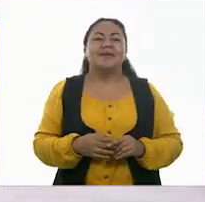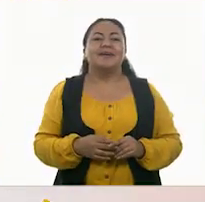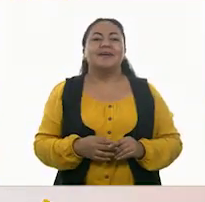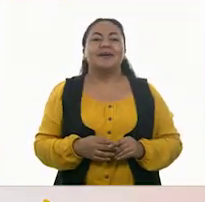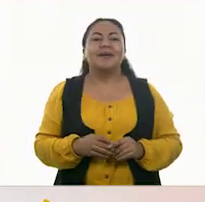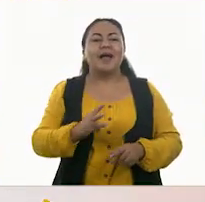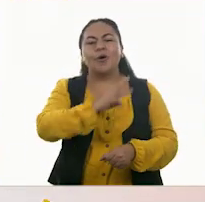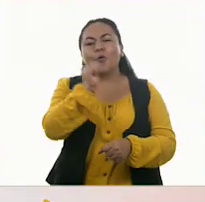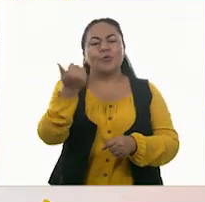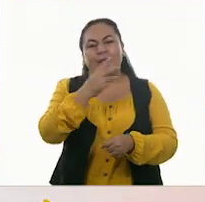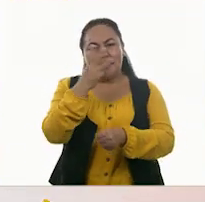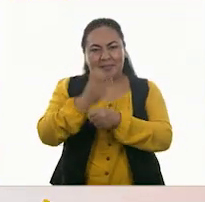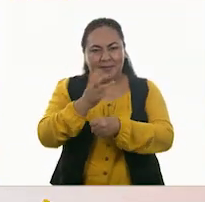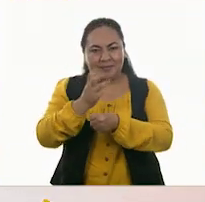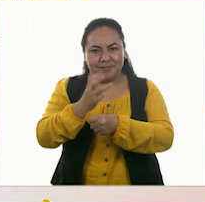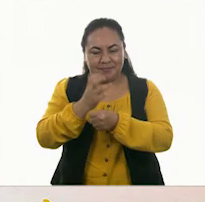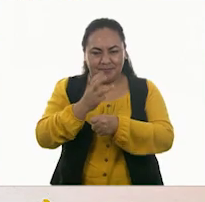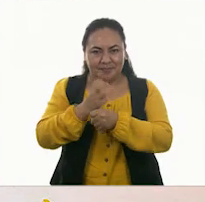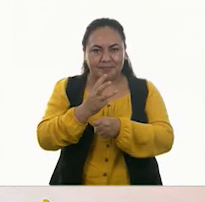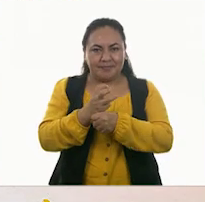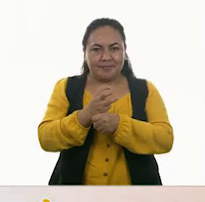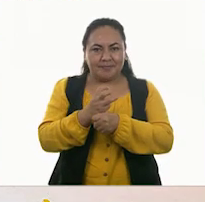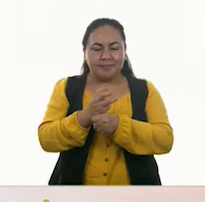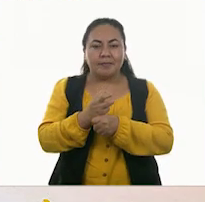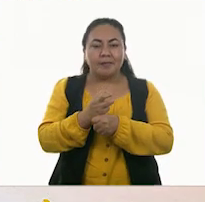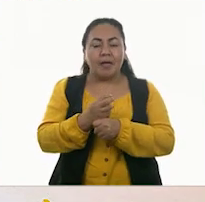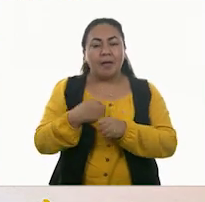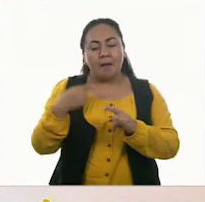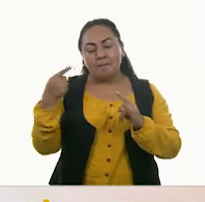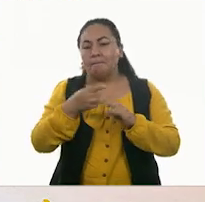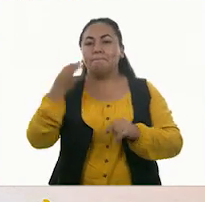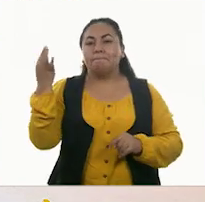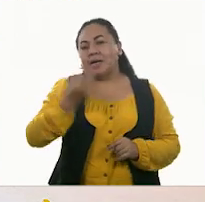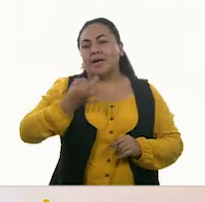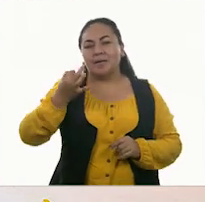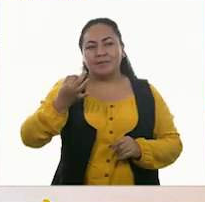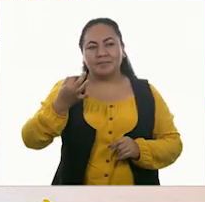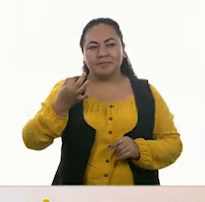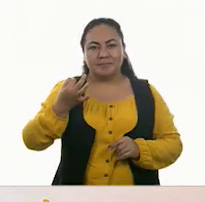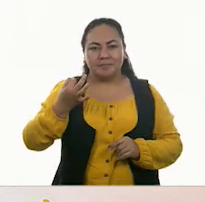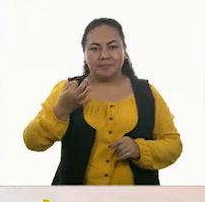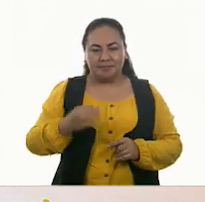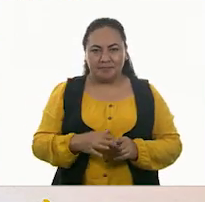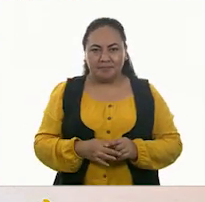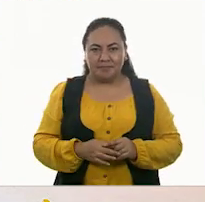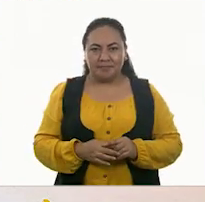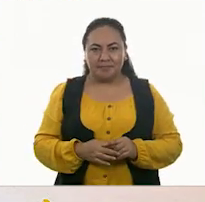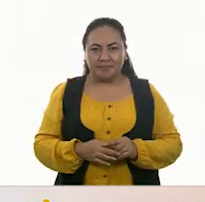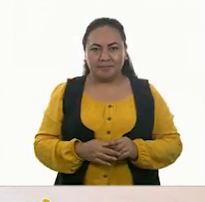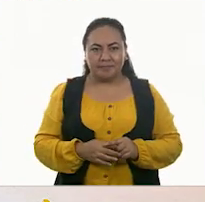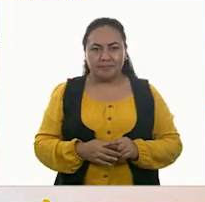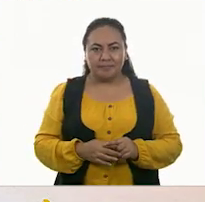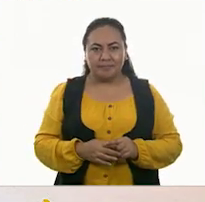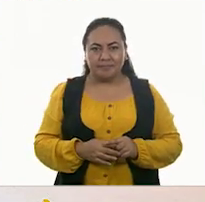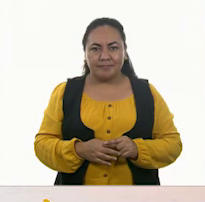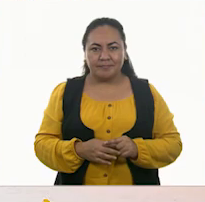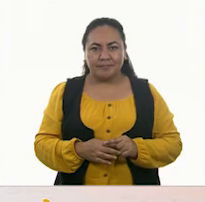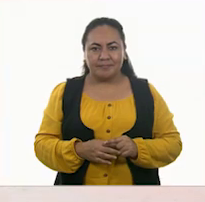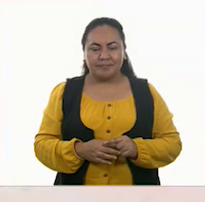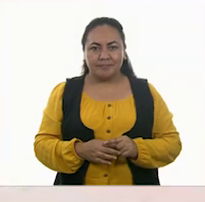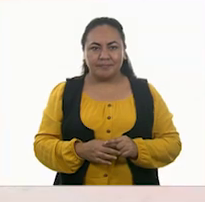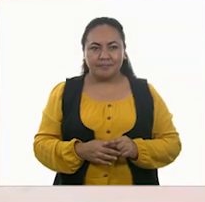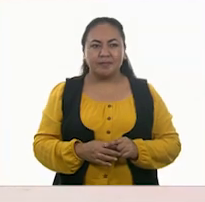Atinar. Ay, perdón. Sería atinar, ¿vale? Aquí la ponemos. Y lo voy a poner aquí.